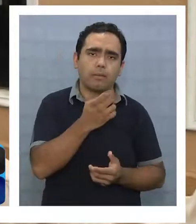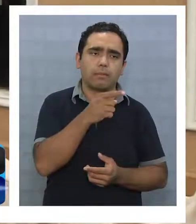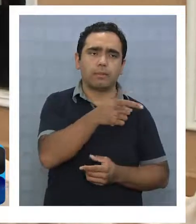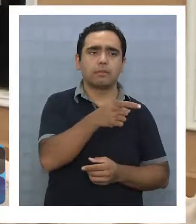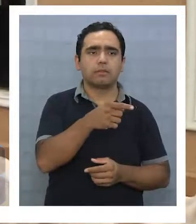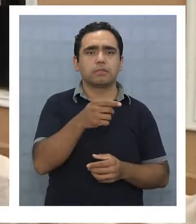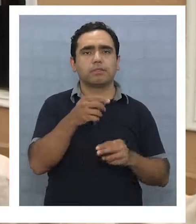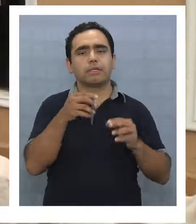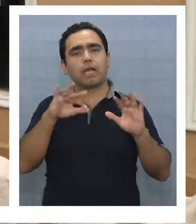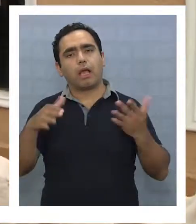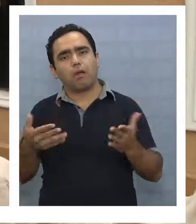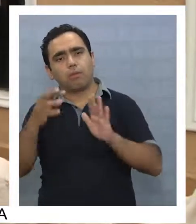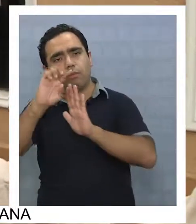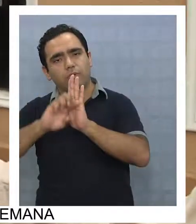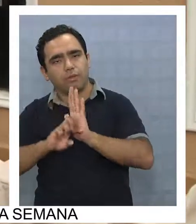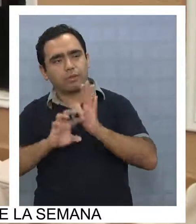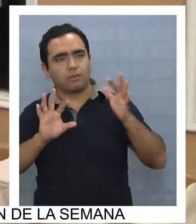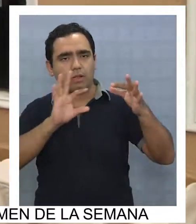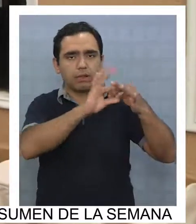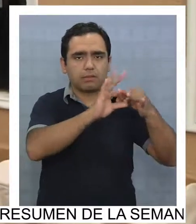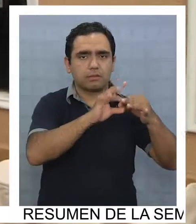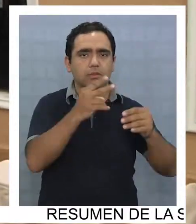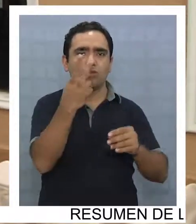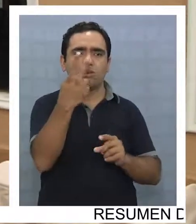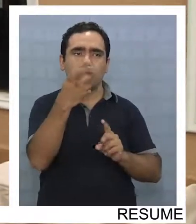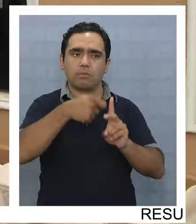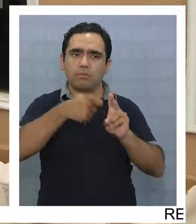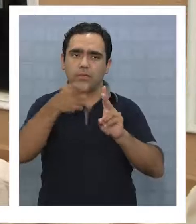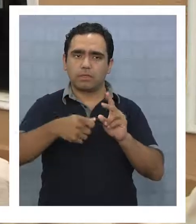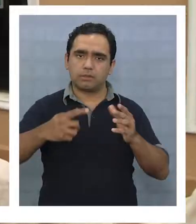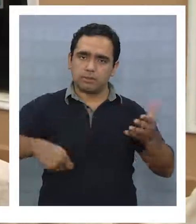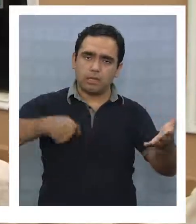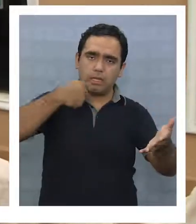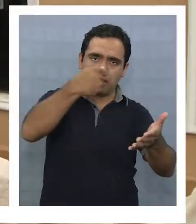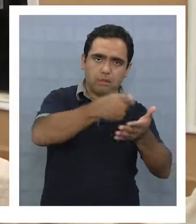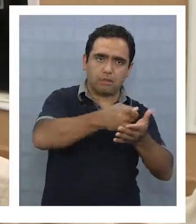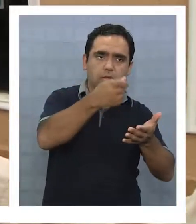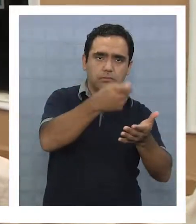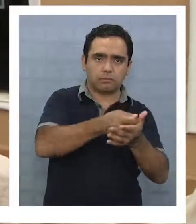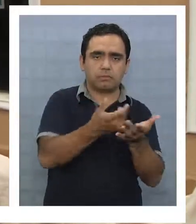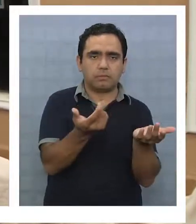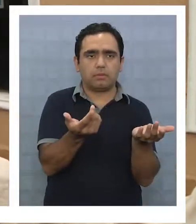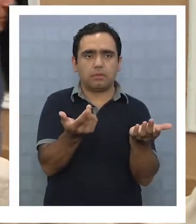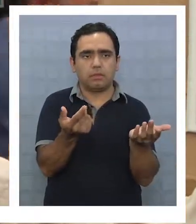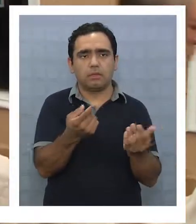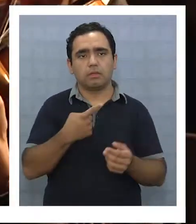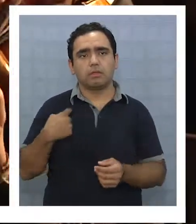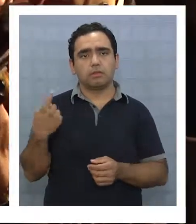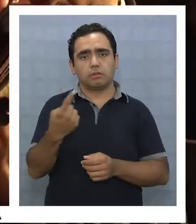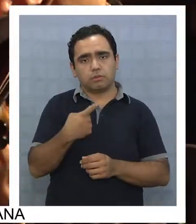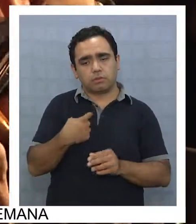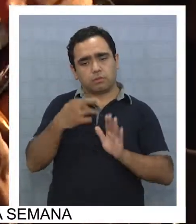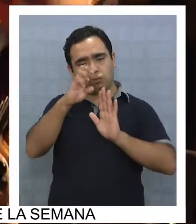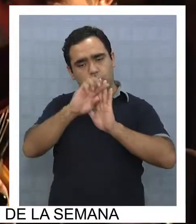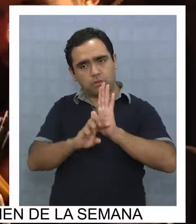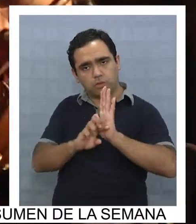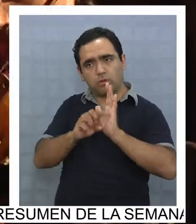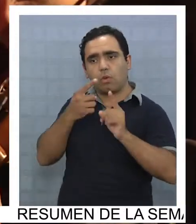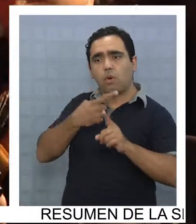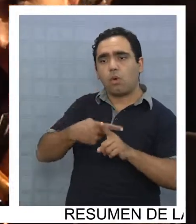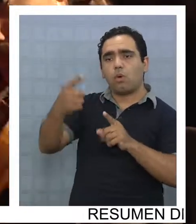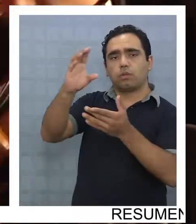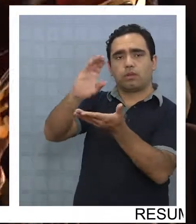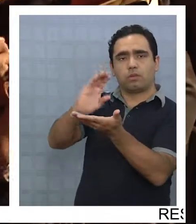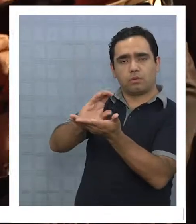proyecto de enlace, de tal forma que tengamos dos meses y ellos tengan sus platas garantizadas de honorarios, que nos permita levantar un proyecto para que otra